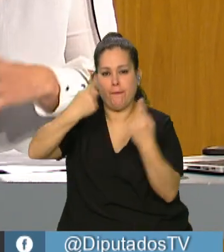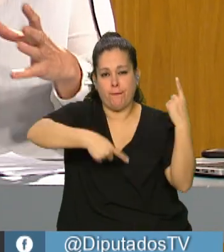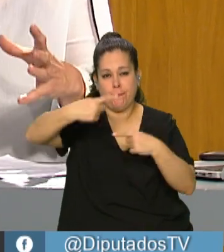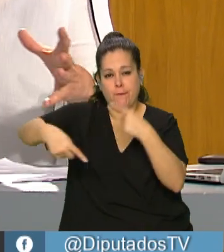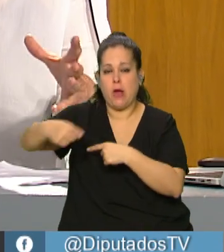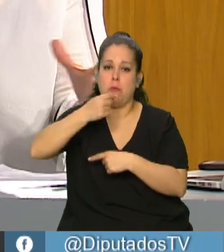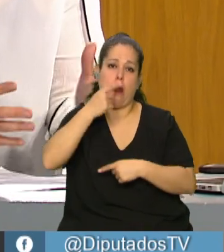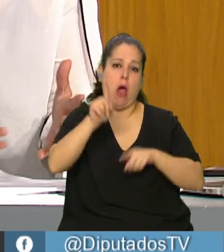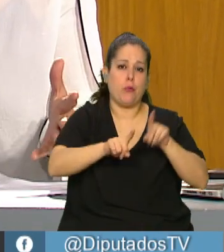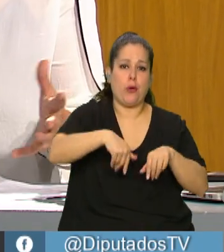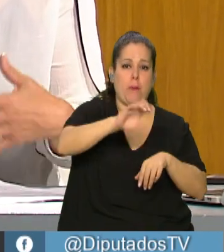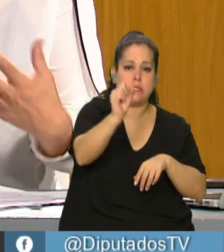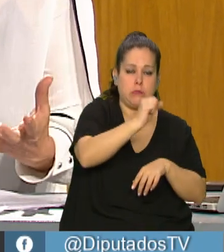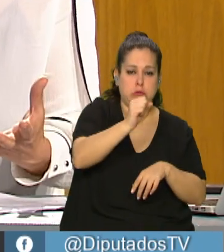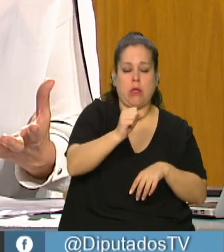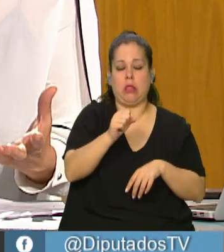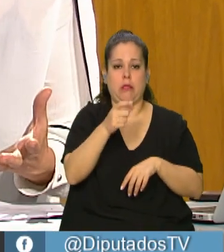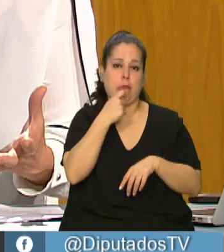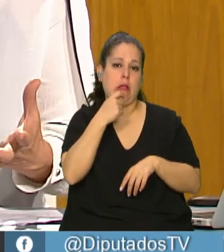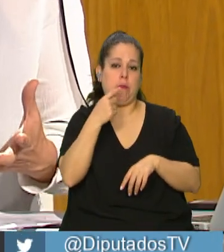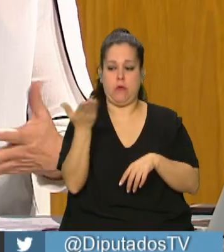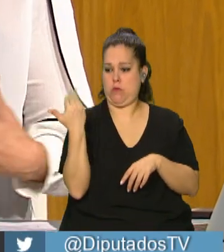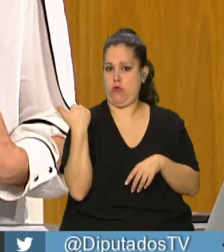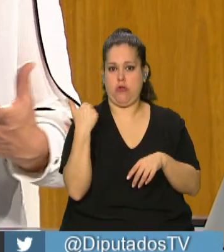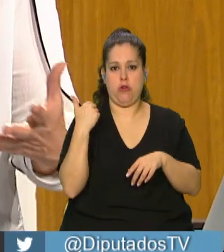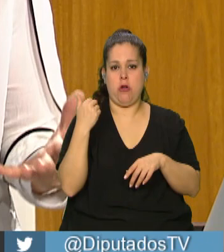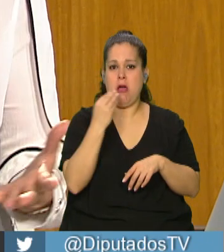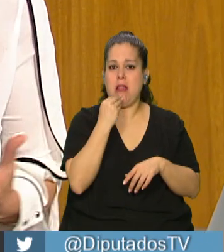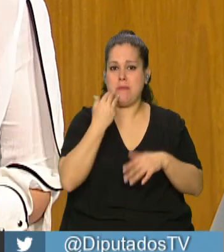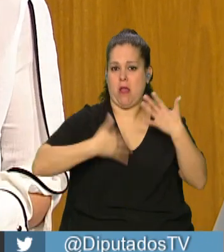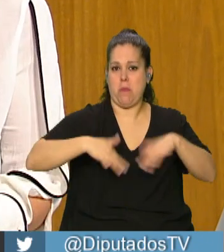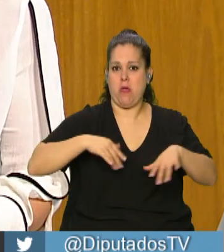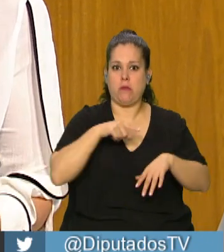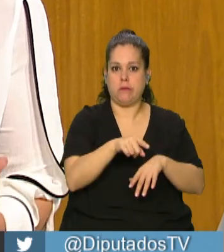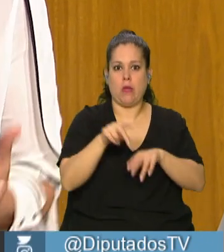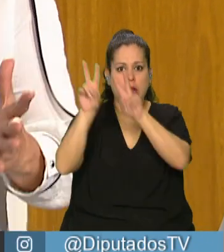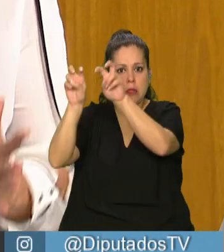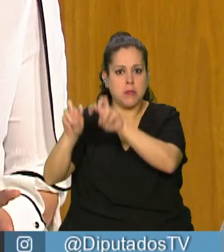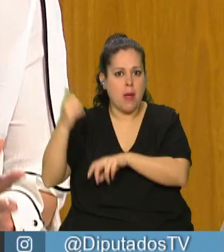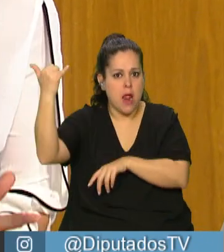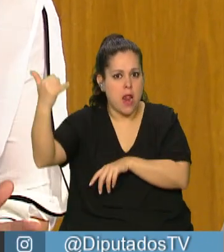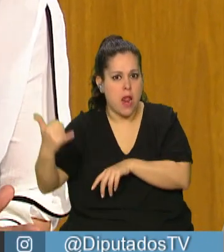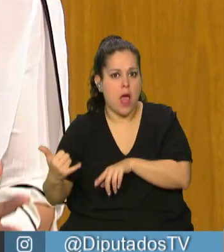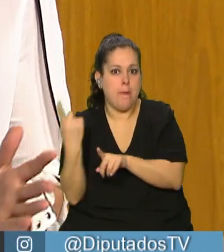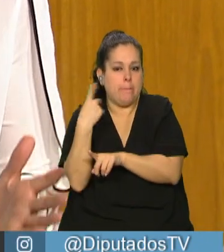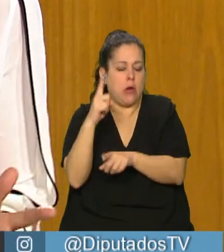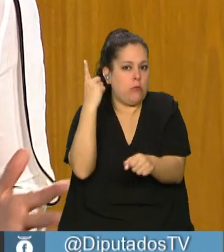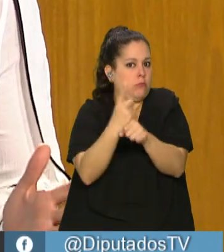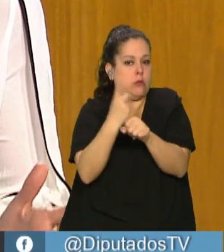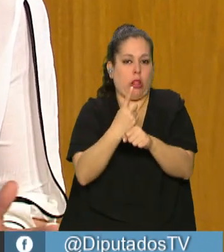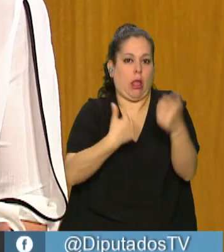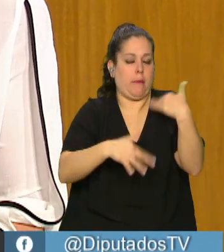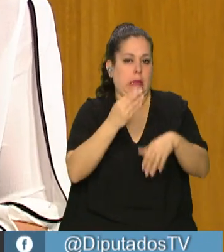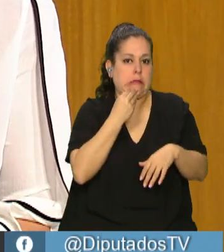Por ejemplo, hace poco tiempo atrás con la emergencia alimentaria pasó eso, había muchos temas para ser aprobados, pero la emergencia alimentaria era